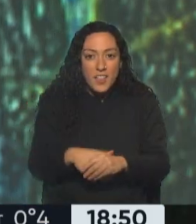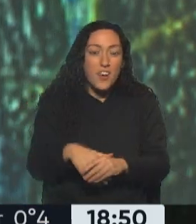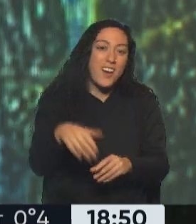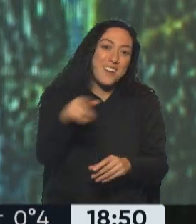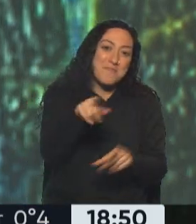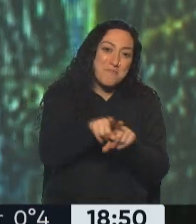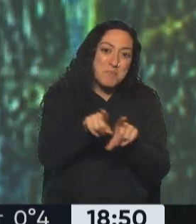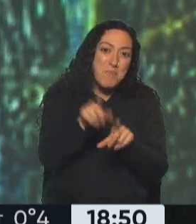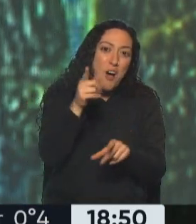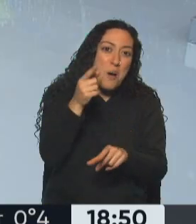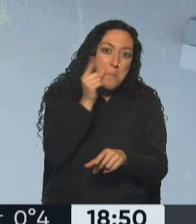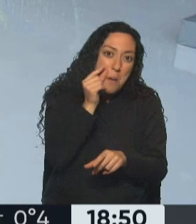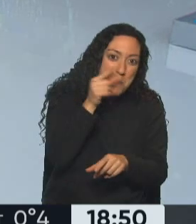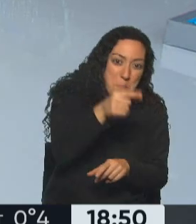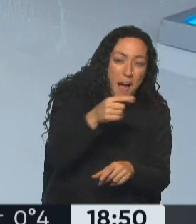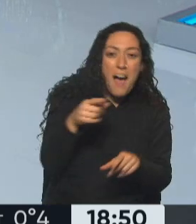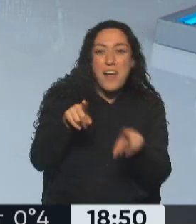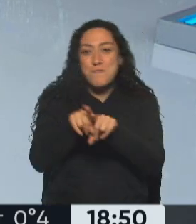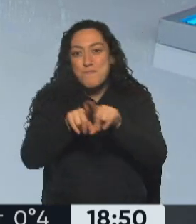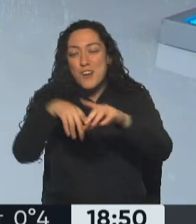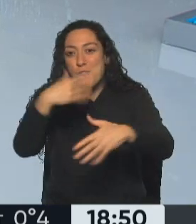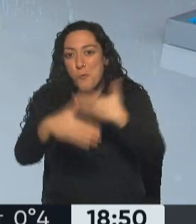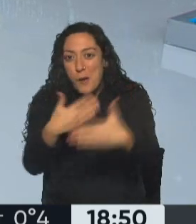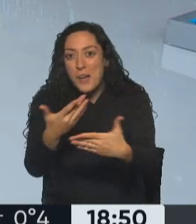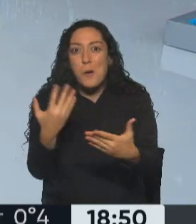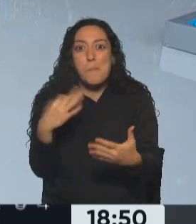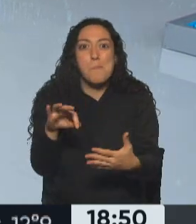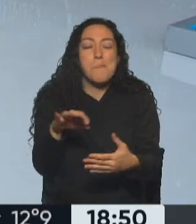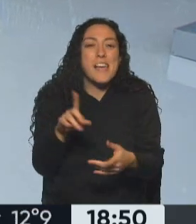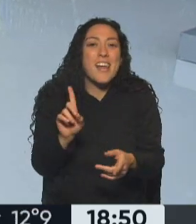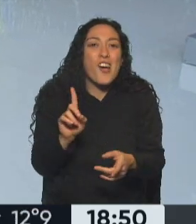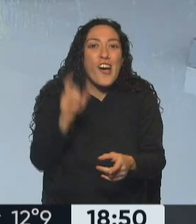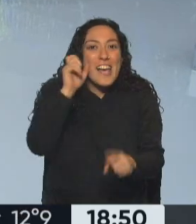Bueno, los hermanos también juegan. Y Buonanotte, pero no tiene nada que ver con el ex River. Pero bueno, gracias, Pablo.